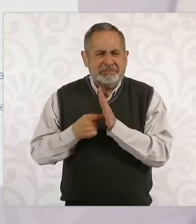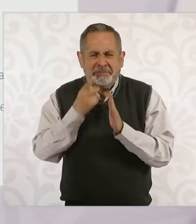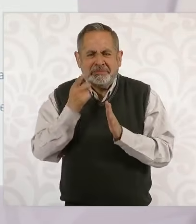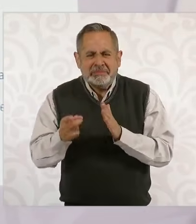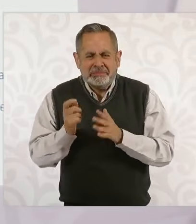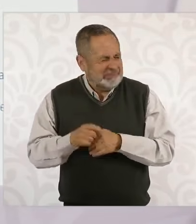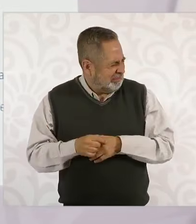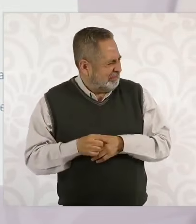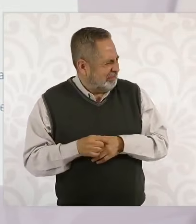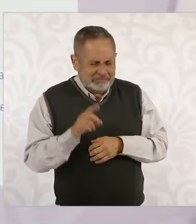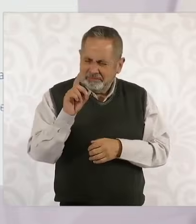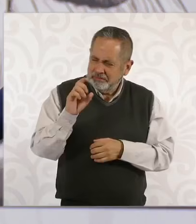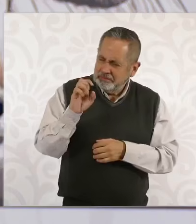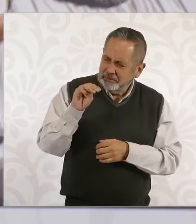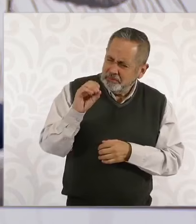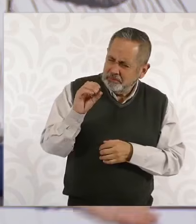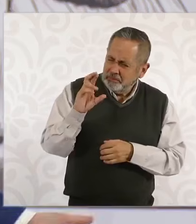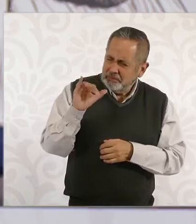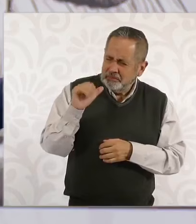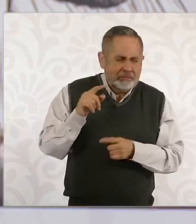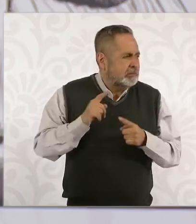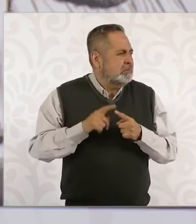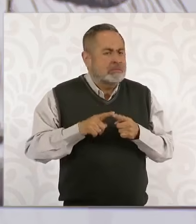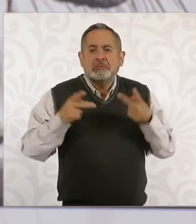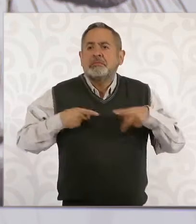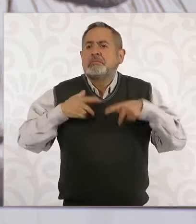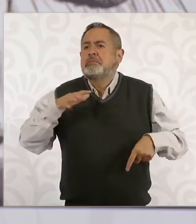¿Qué quiere decir democracia? El poder del pueblo.